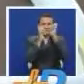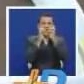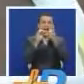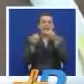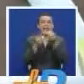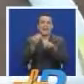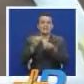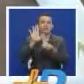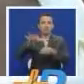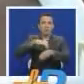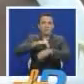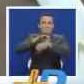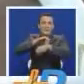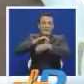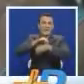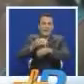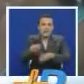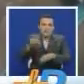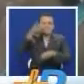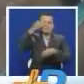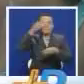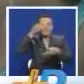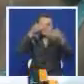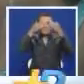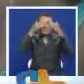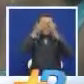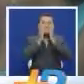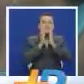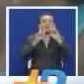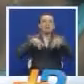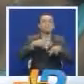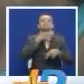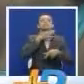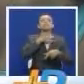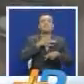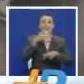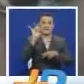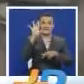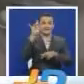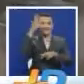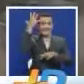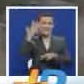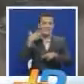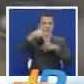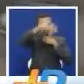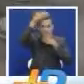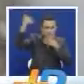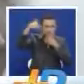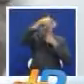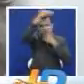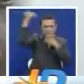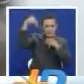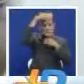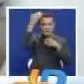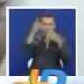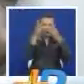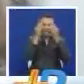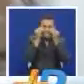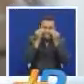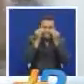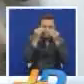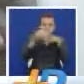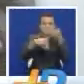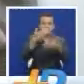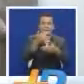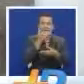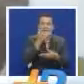piel. Su cuello también fue intervenido. Durante 15 días permaneció con el rostro vendado, los ojos cerrados y la incertidumbre de